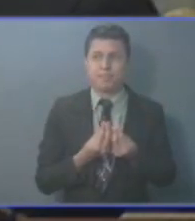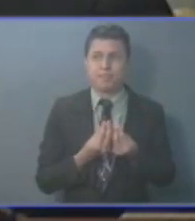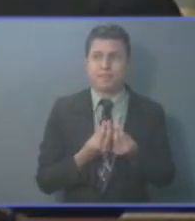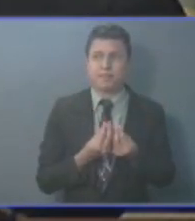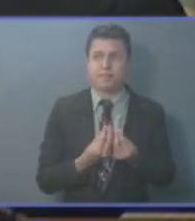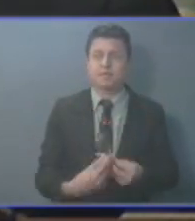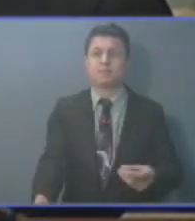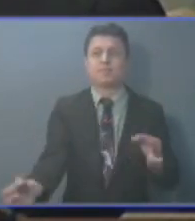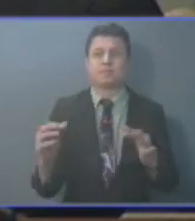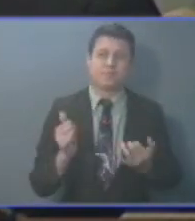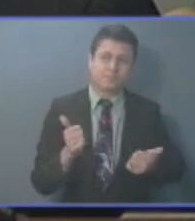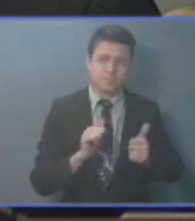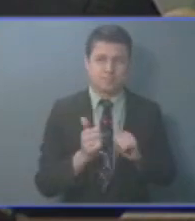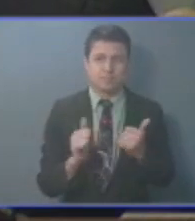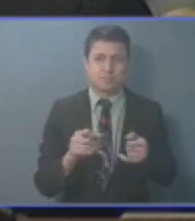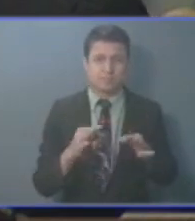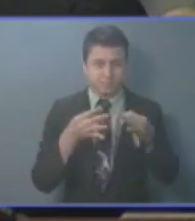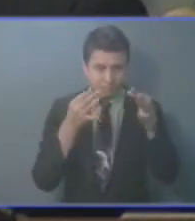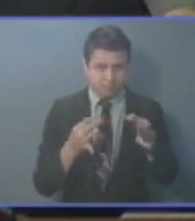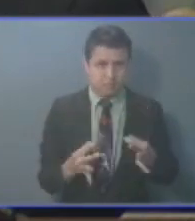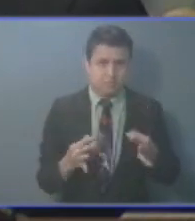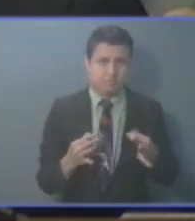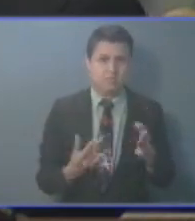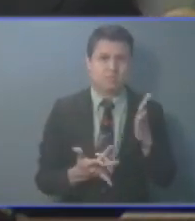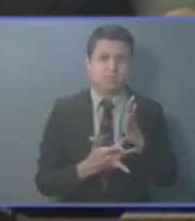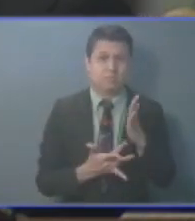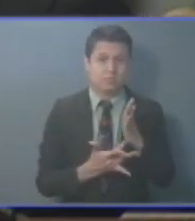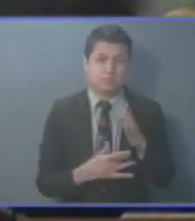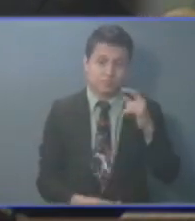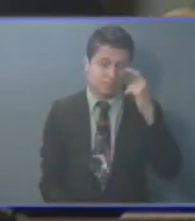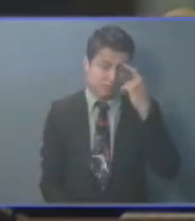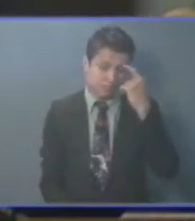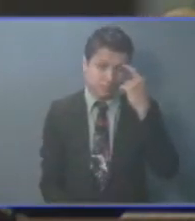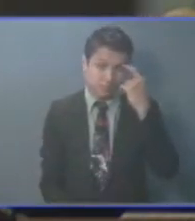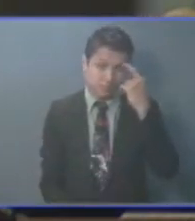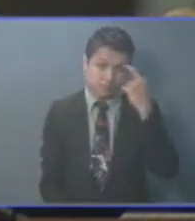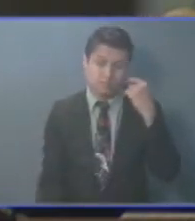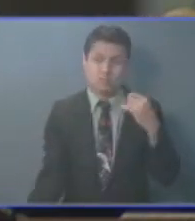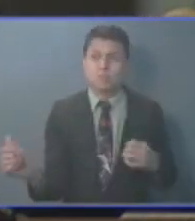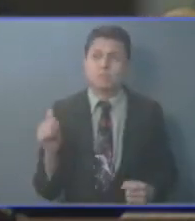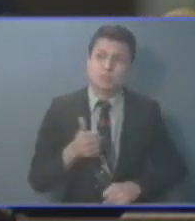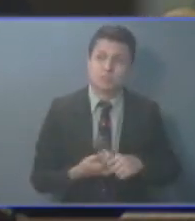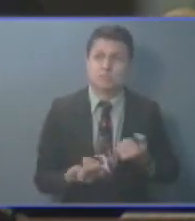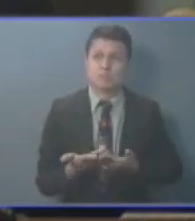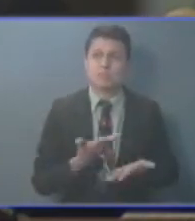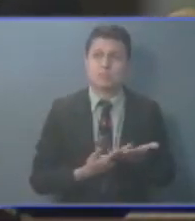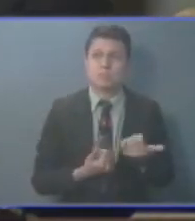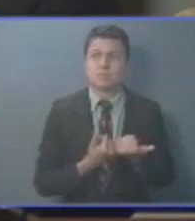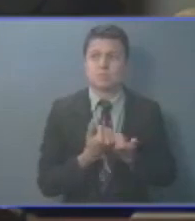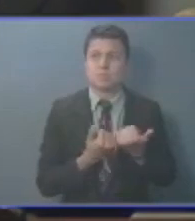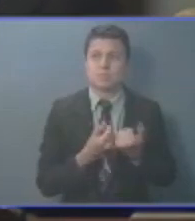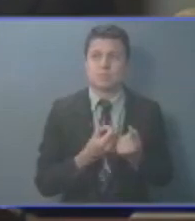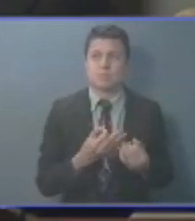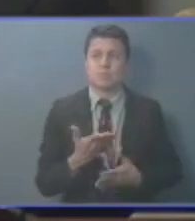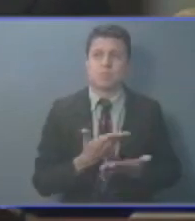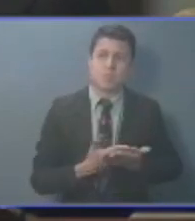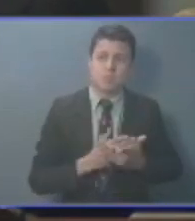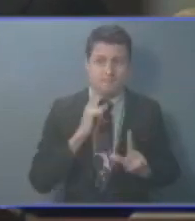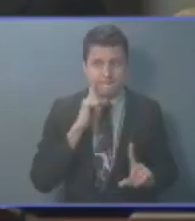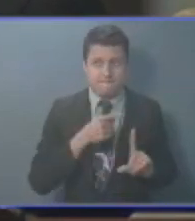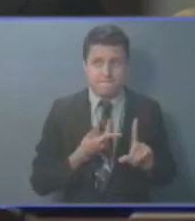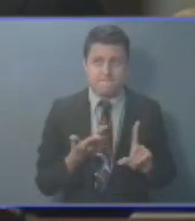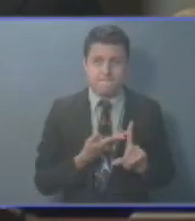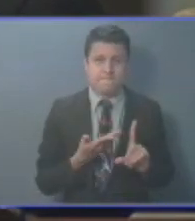con independencia funcional y técnica, con plena objetividad.